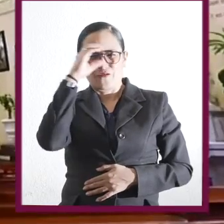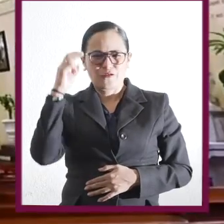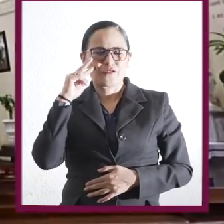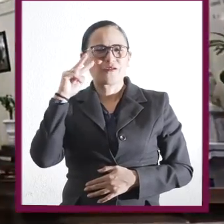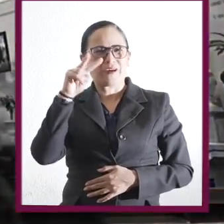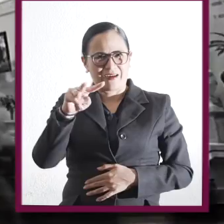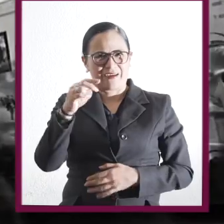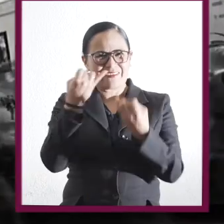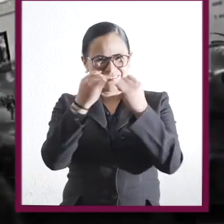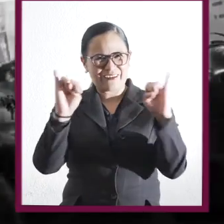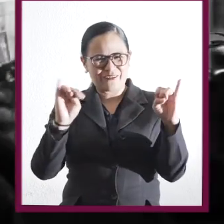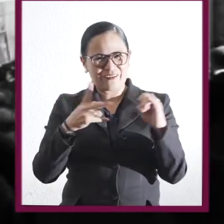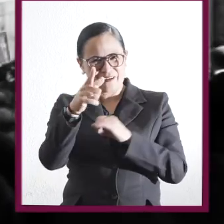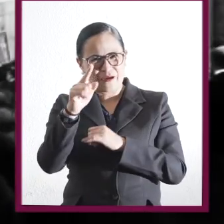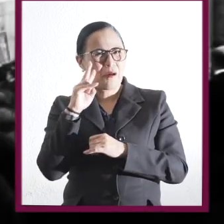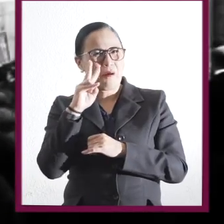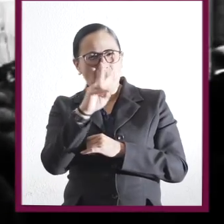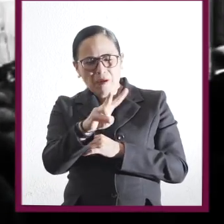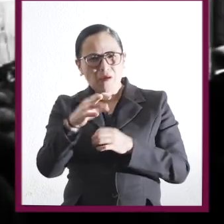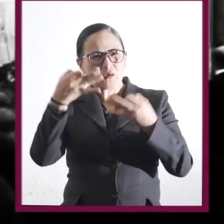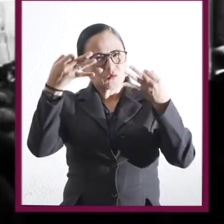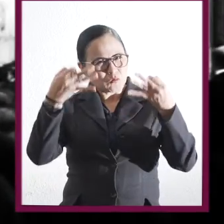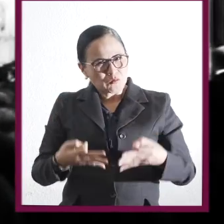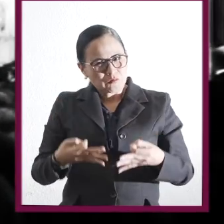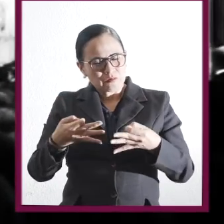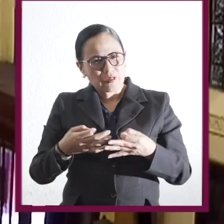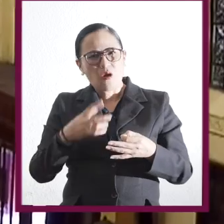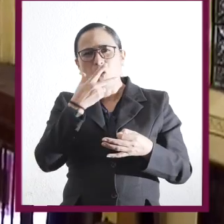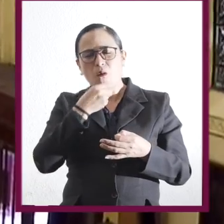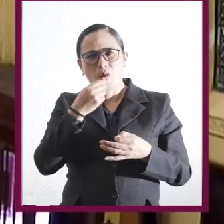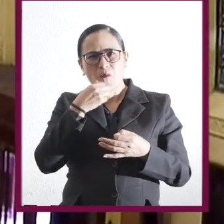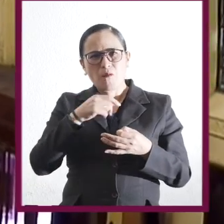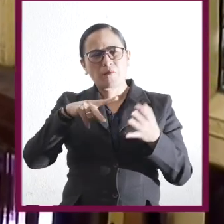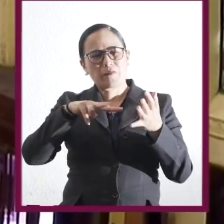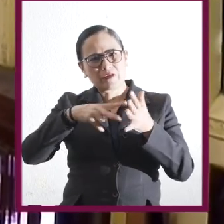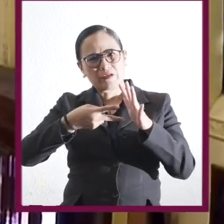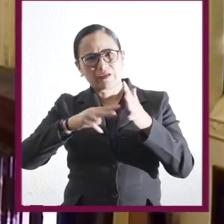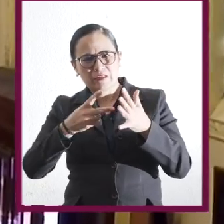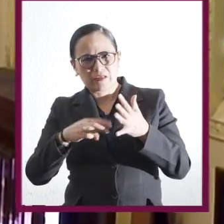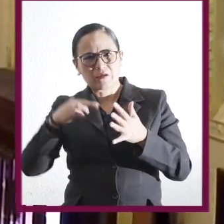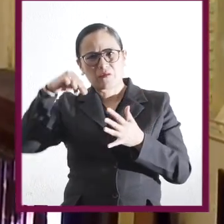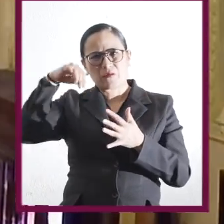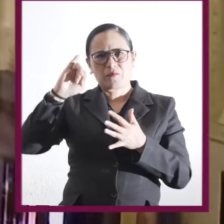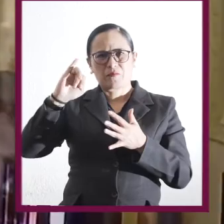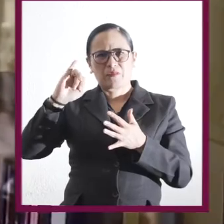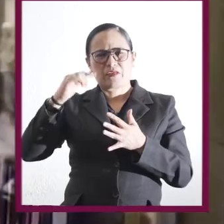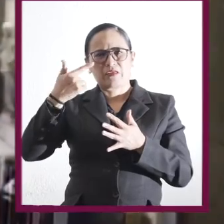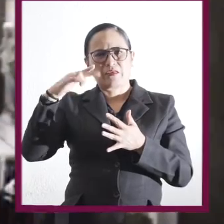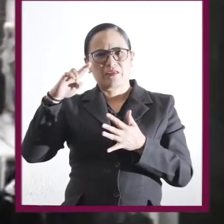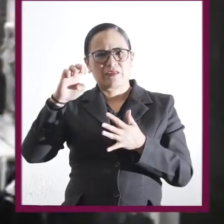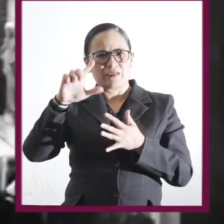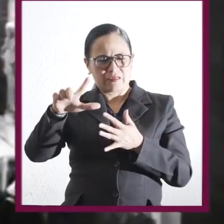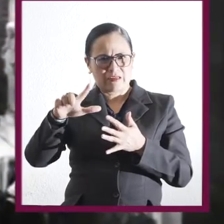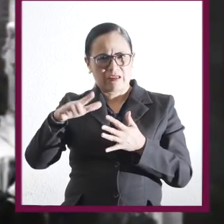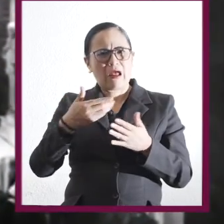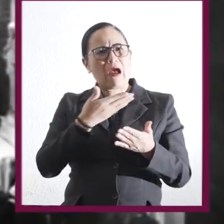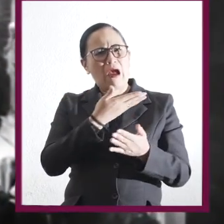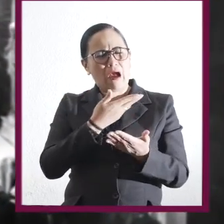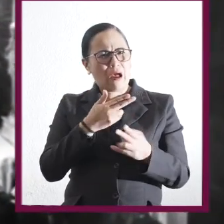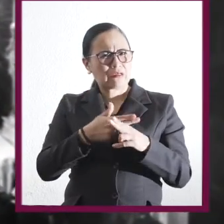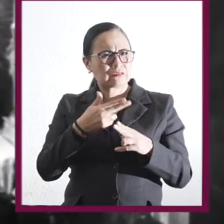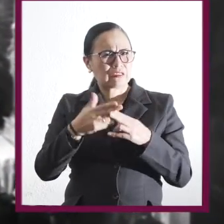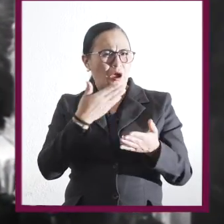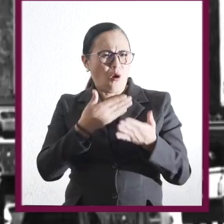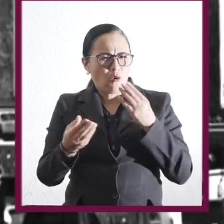En las fotografías del evento se aprecia su aspecto original, diseñado por el ingeniero Miguel Ángel de Quevedo, que ha cambiado